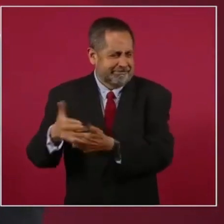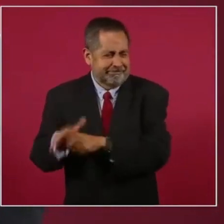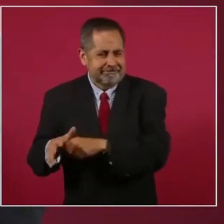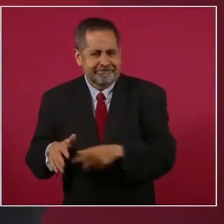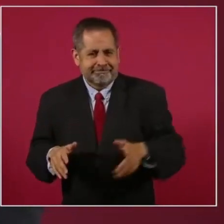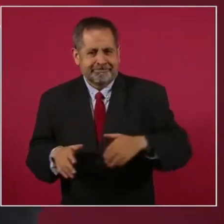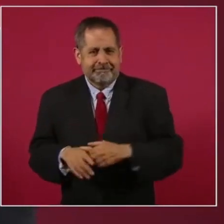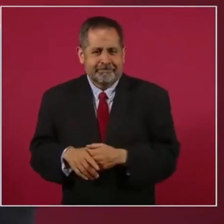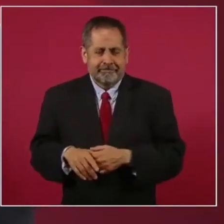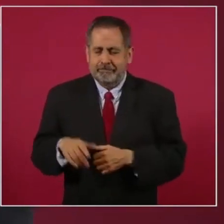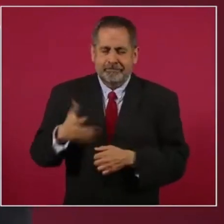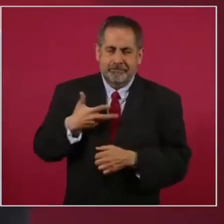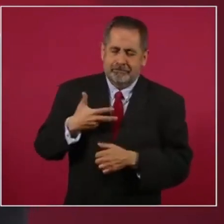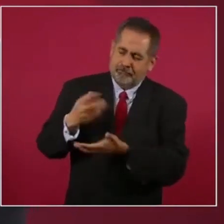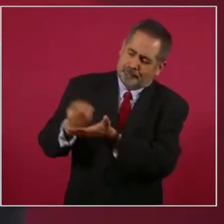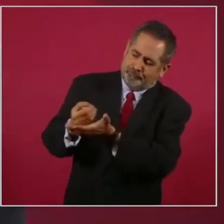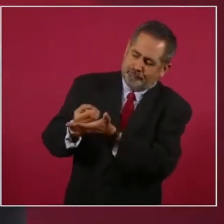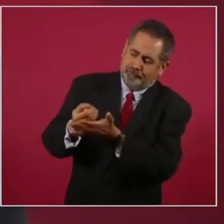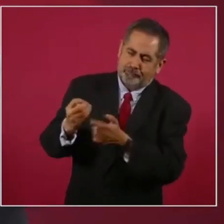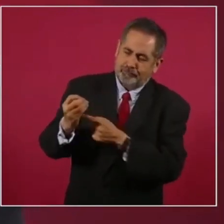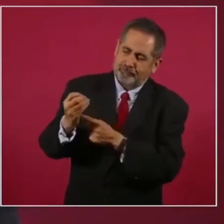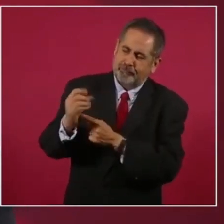¿no?, un loro.